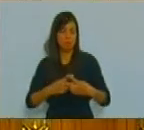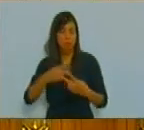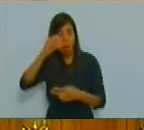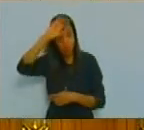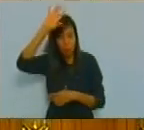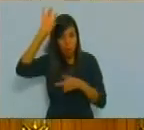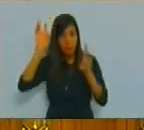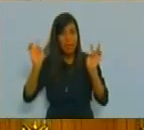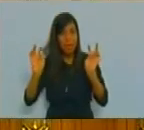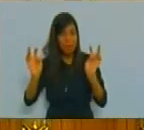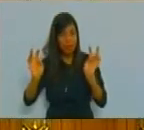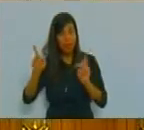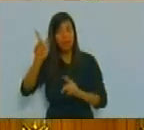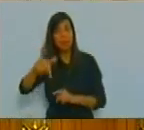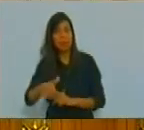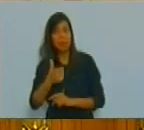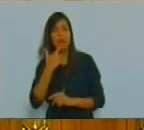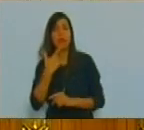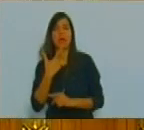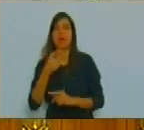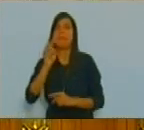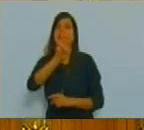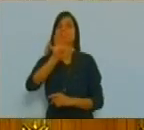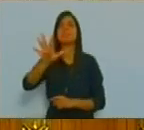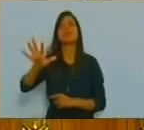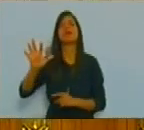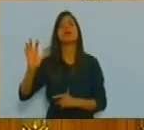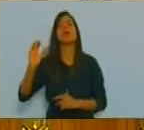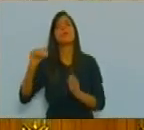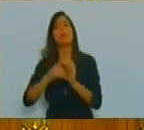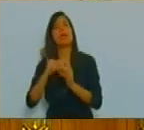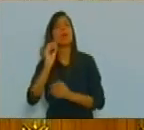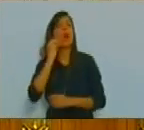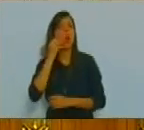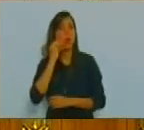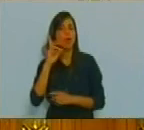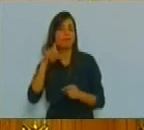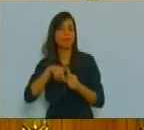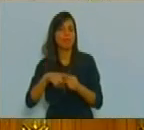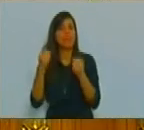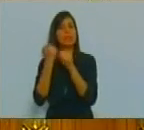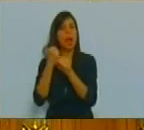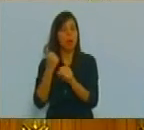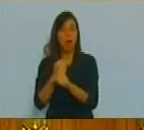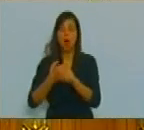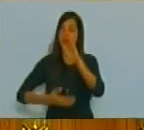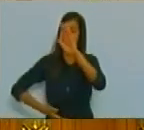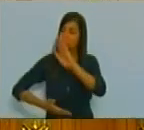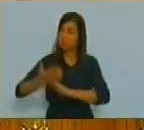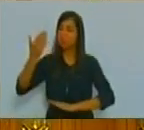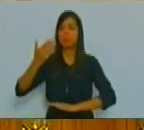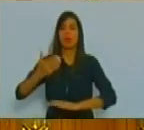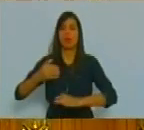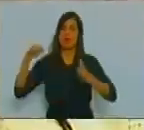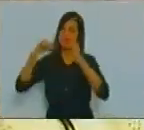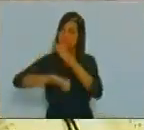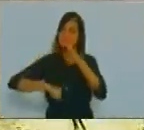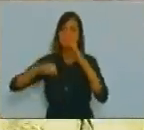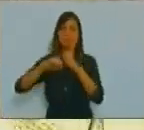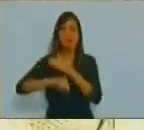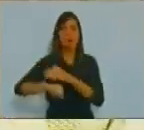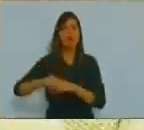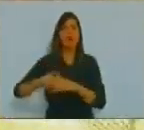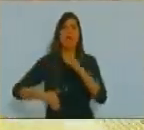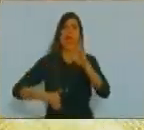a los 600 mil jóvenes que acudieron al llamado del plan chamba juvenil del presidente nicolás maduro que saldremos a trabajar por construir los sueños de